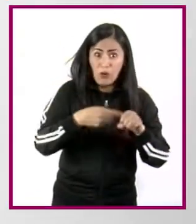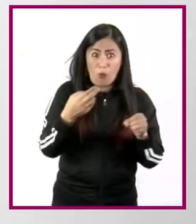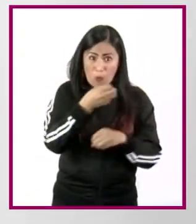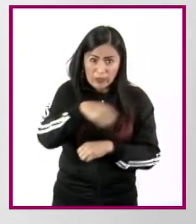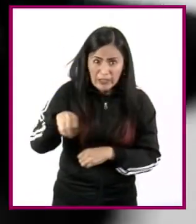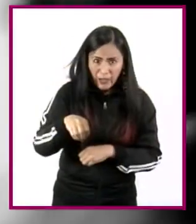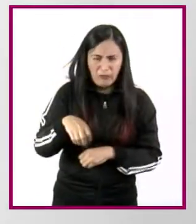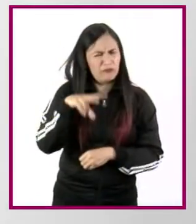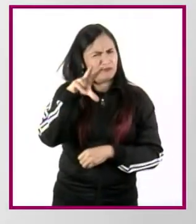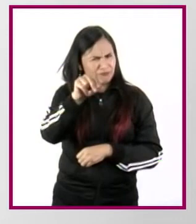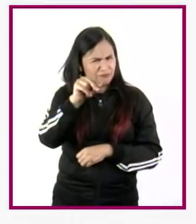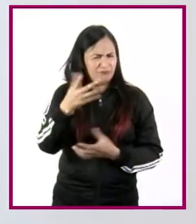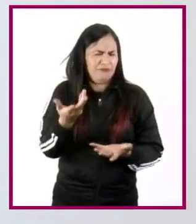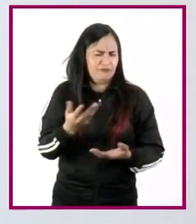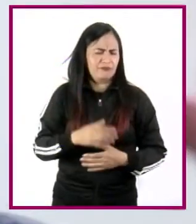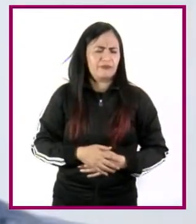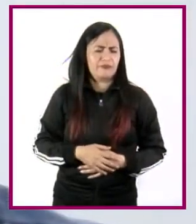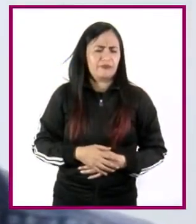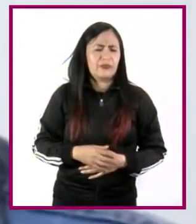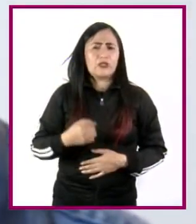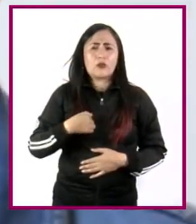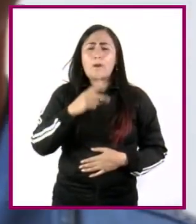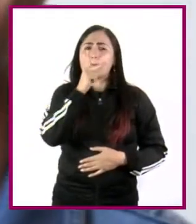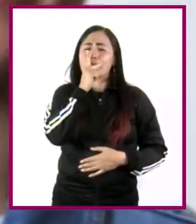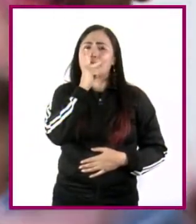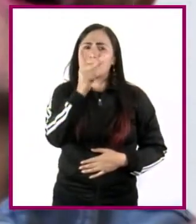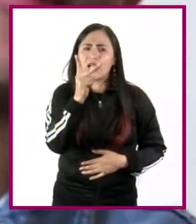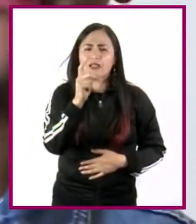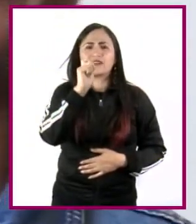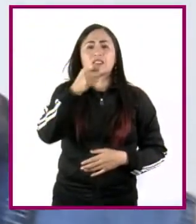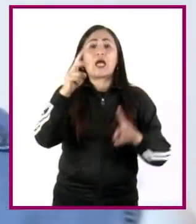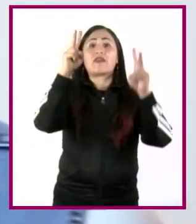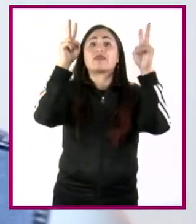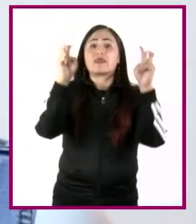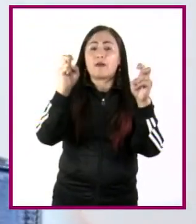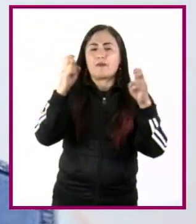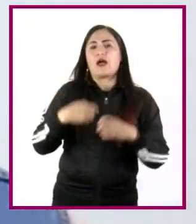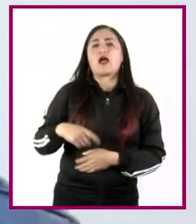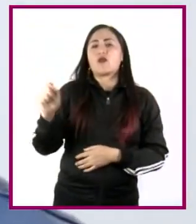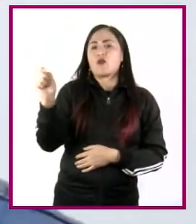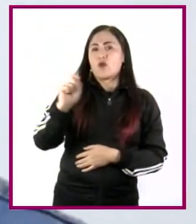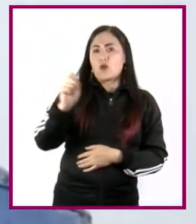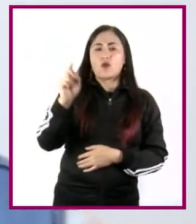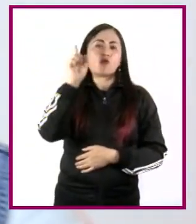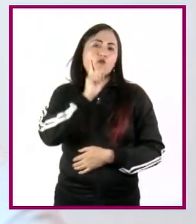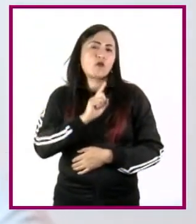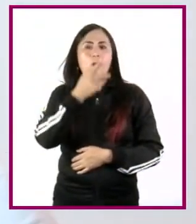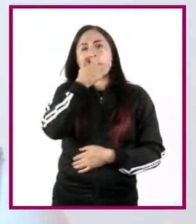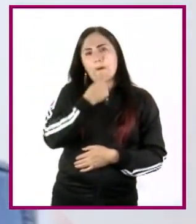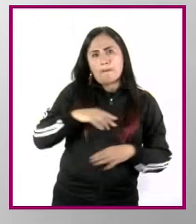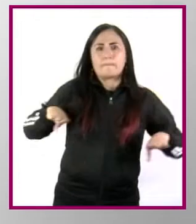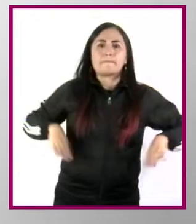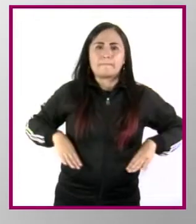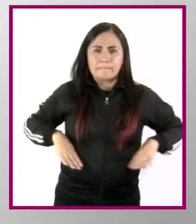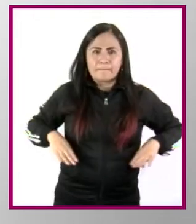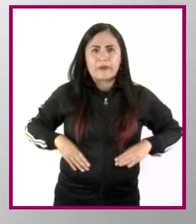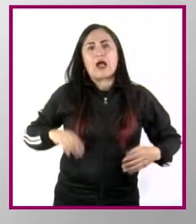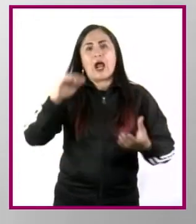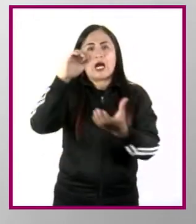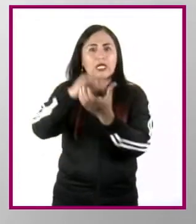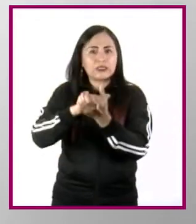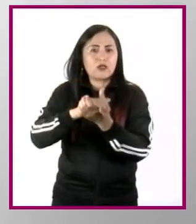decir palabras? El título, ya sea novio, novia, free, esposo,